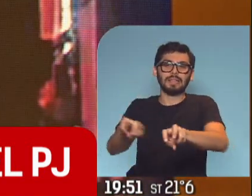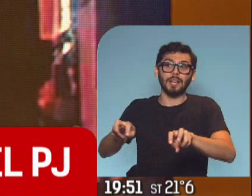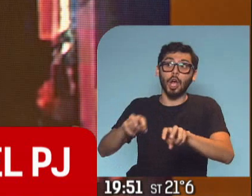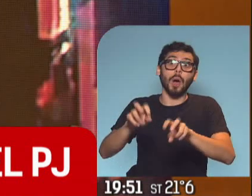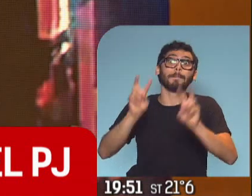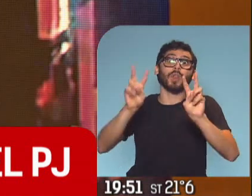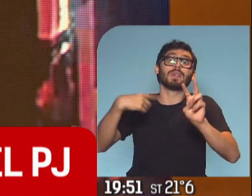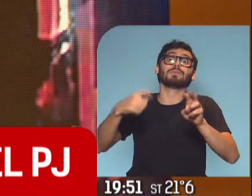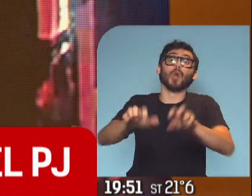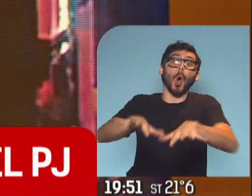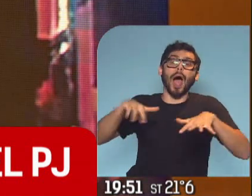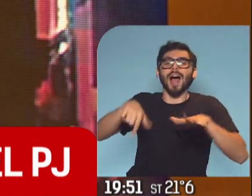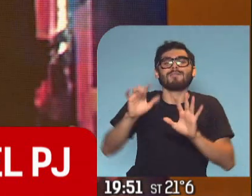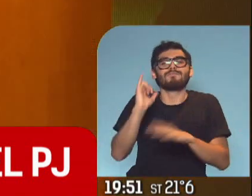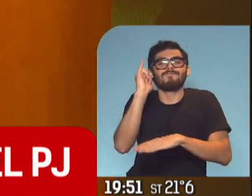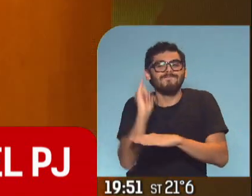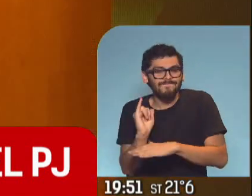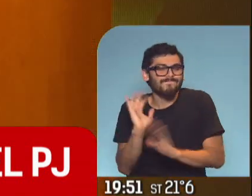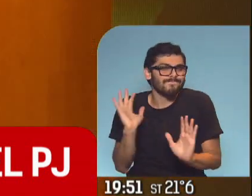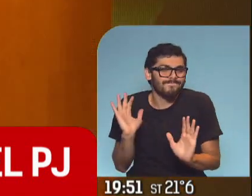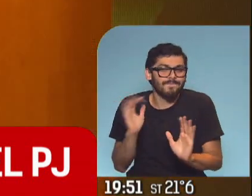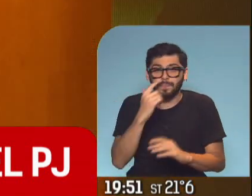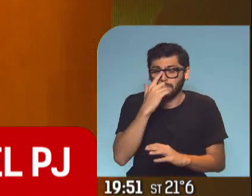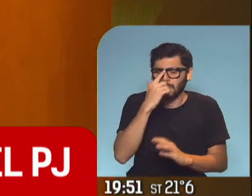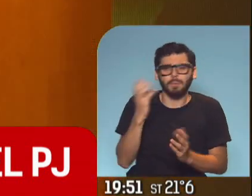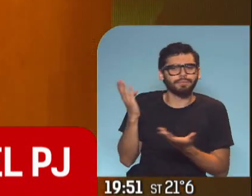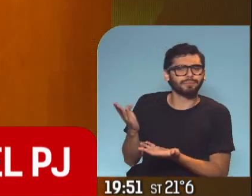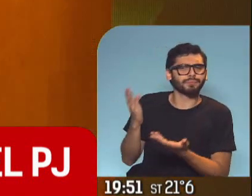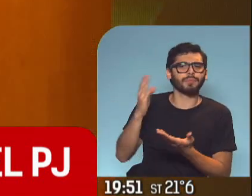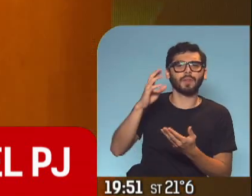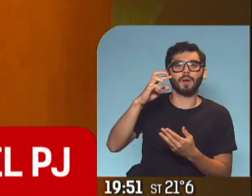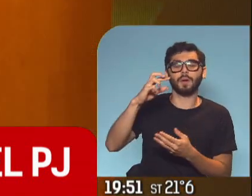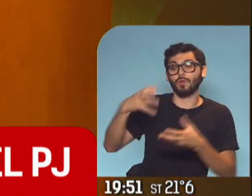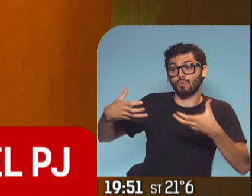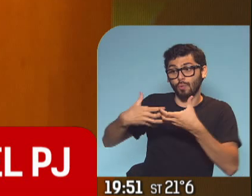el peronismo, ¿no? Y lógicamente destacó la figura de José Luis Gioja, presidente del PJ,